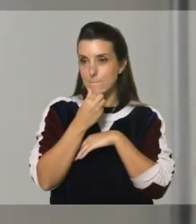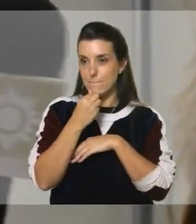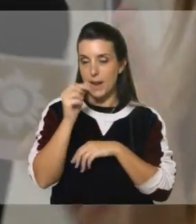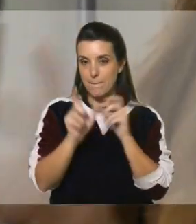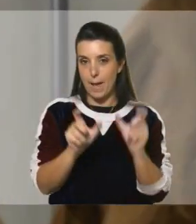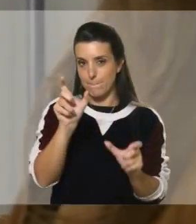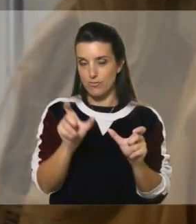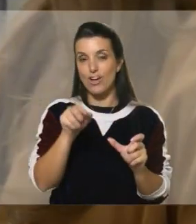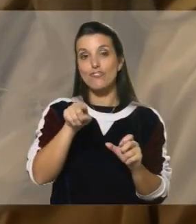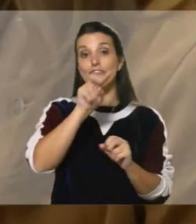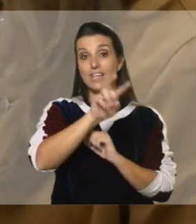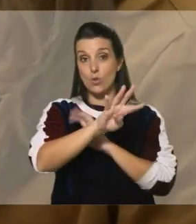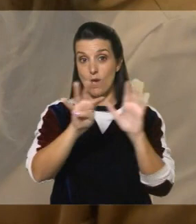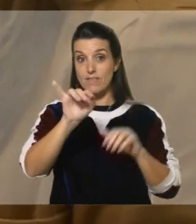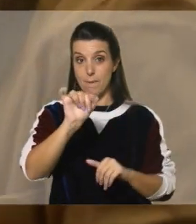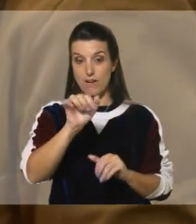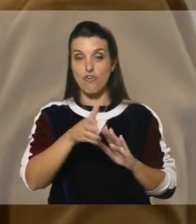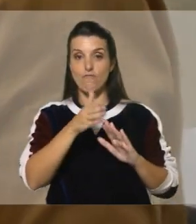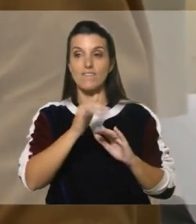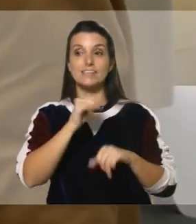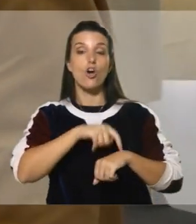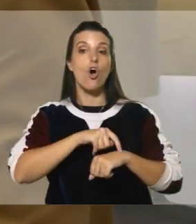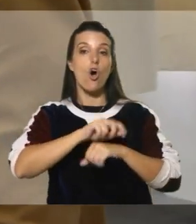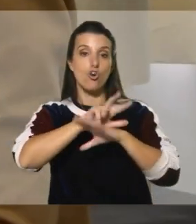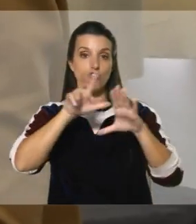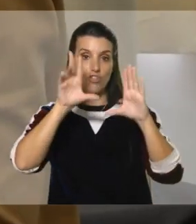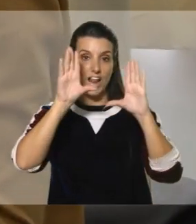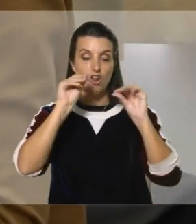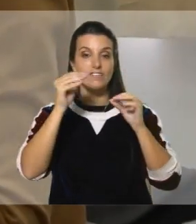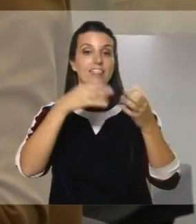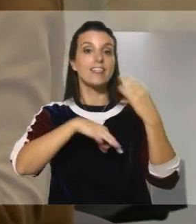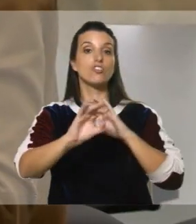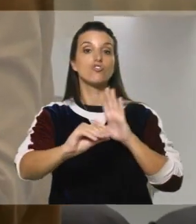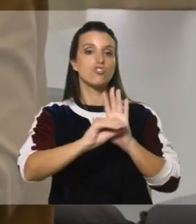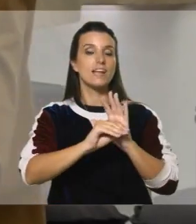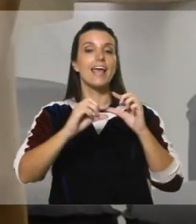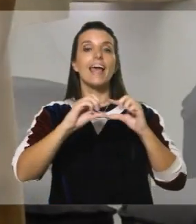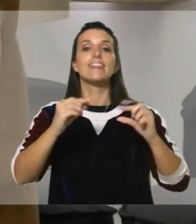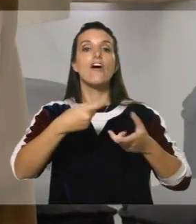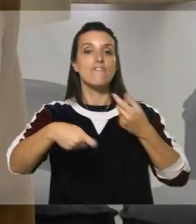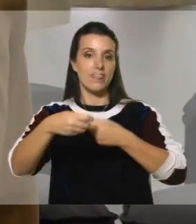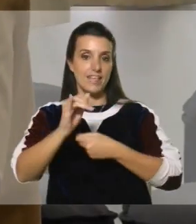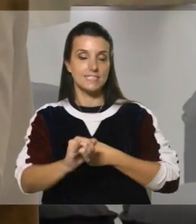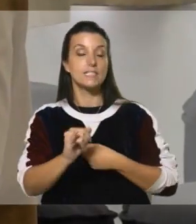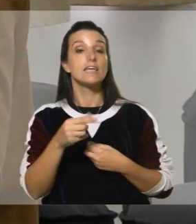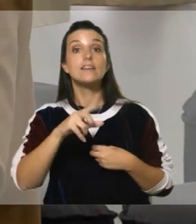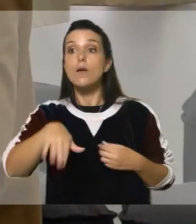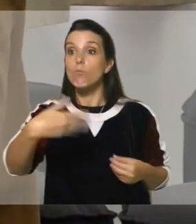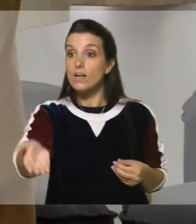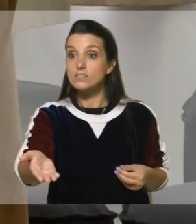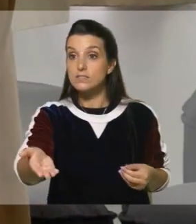Esto va a pasar el 29 de mayo 29 de mayo 20 horas teatro Solís las entradas están a la venta y después de eso